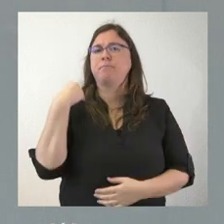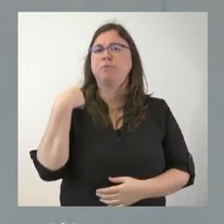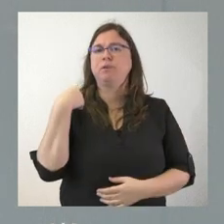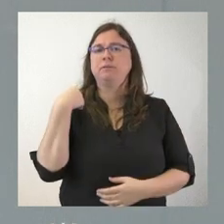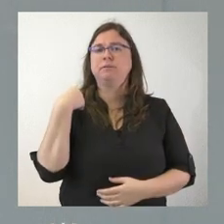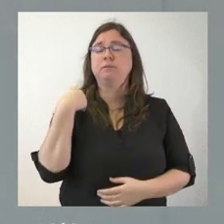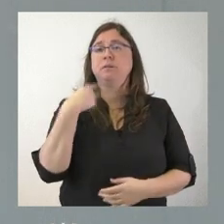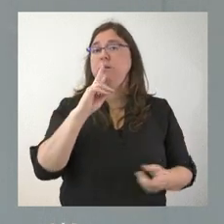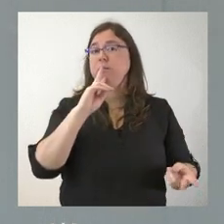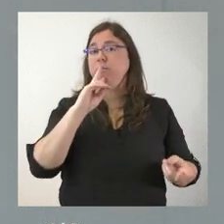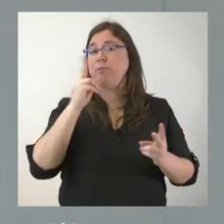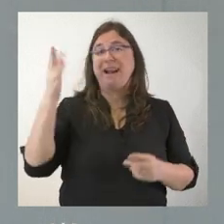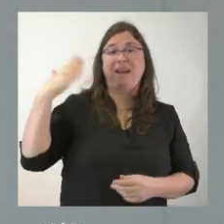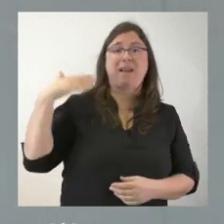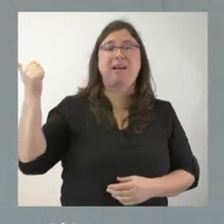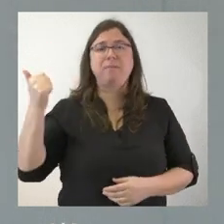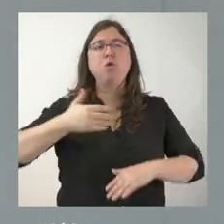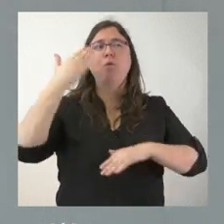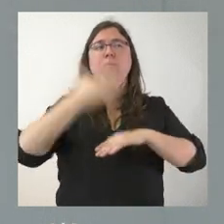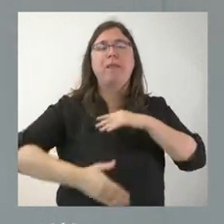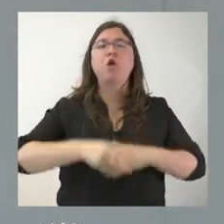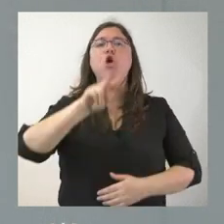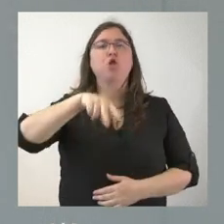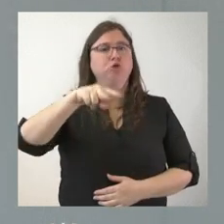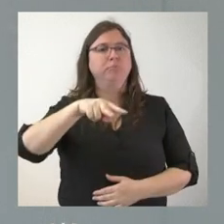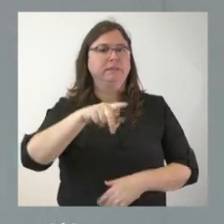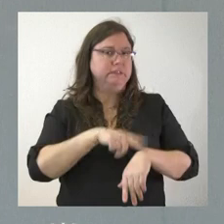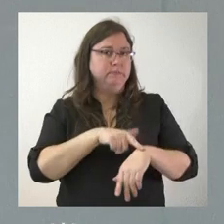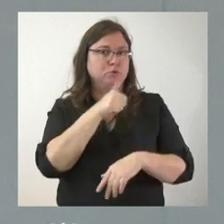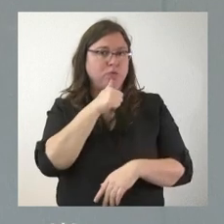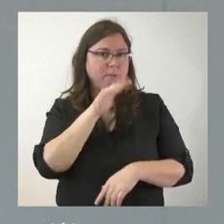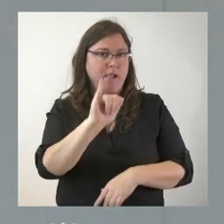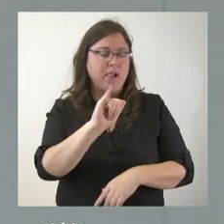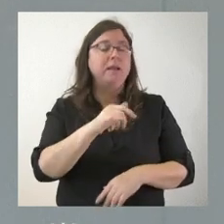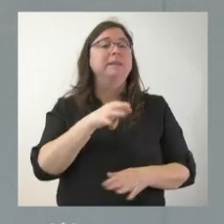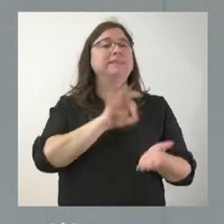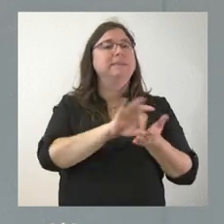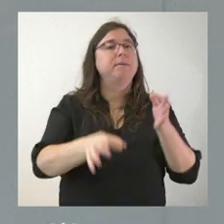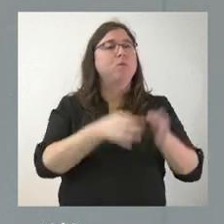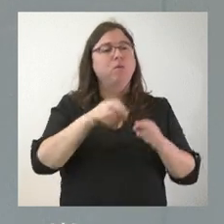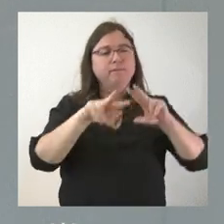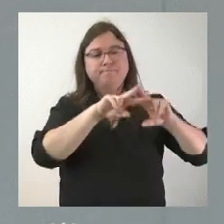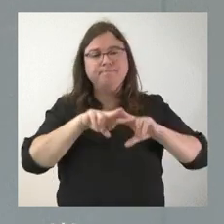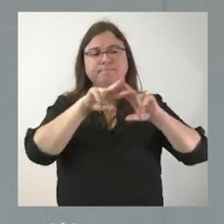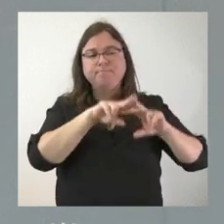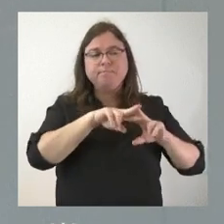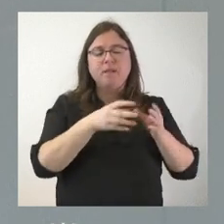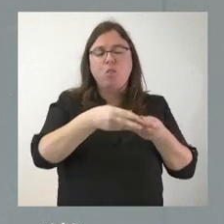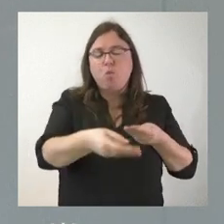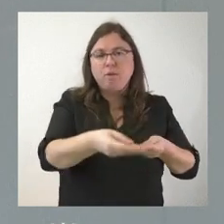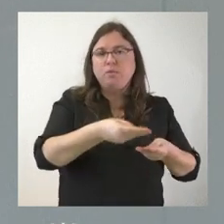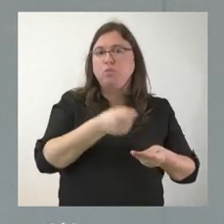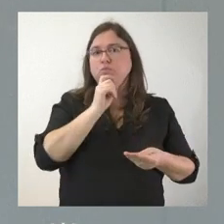contestar al requerimiento creo que hay un plazo de dos meses está en plazo los servicios jurídicos están analizando la documentación